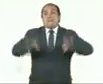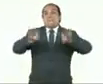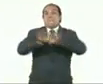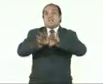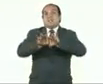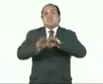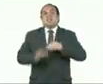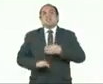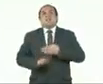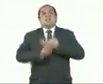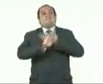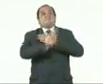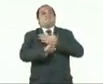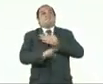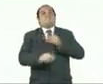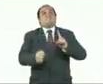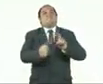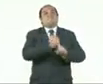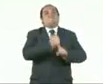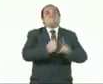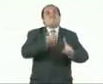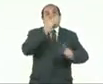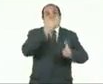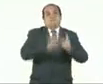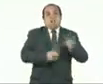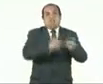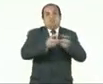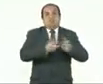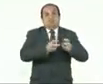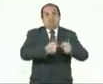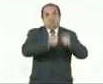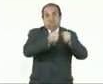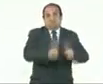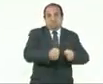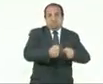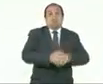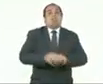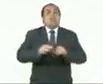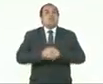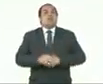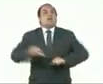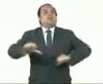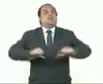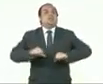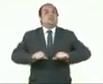combatir el flagelo de la inseguridad. Y las acciones en materia de